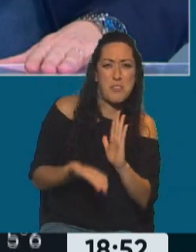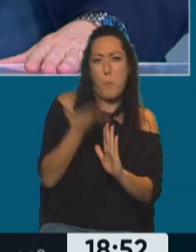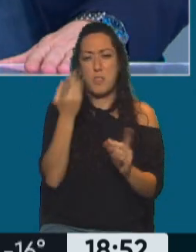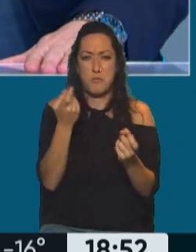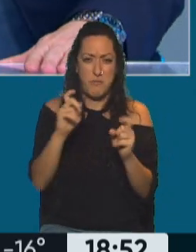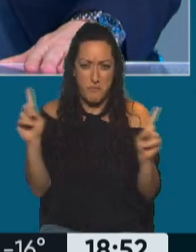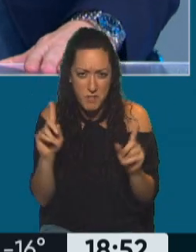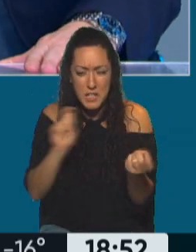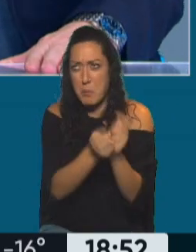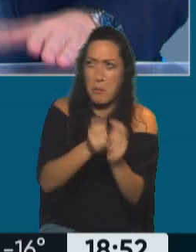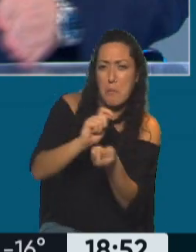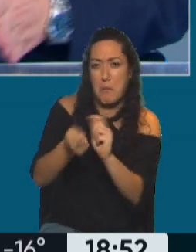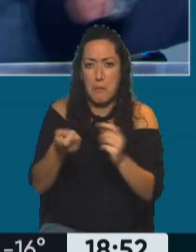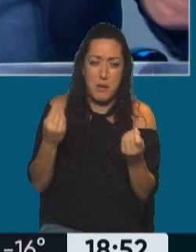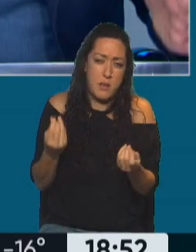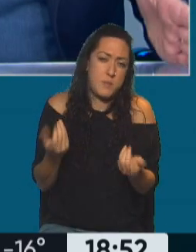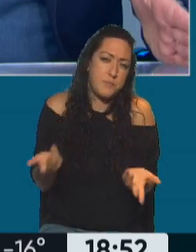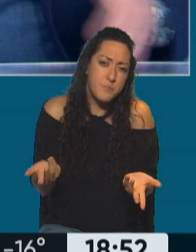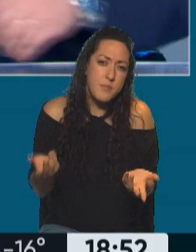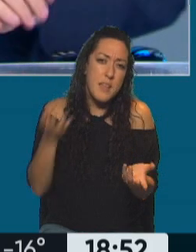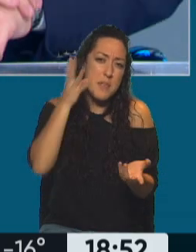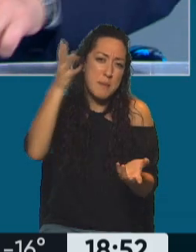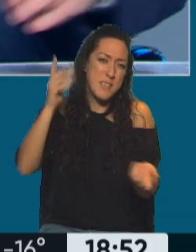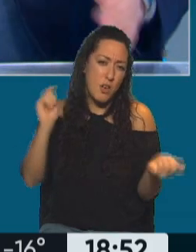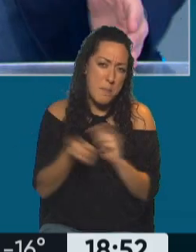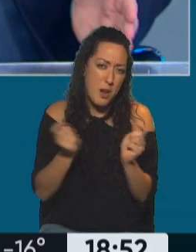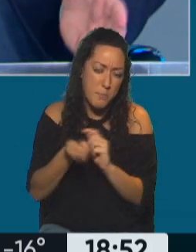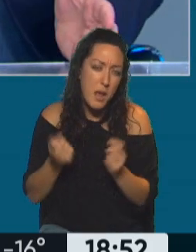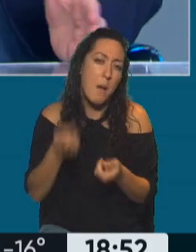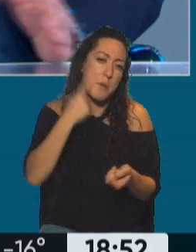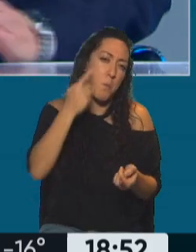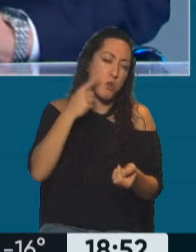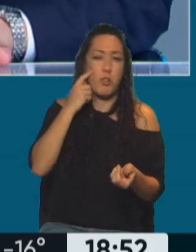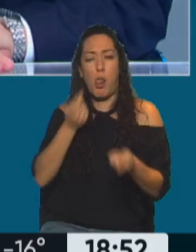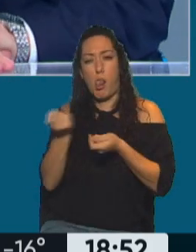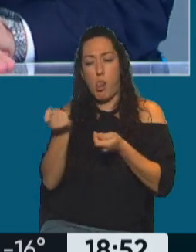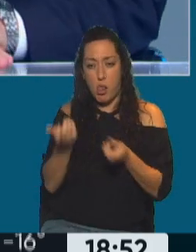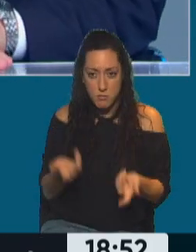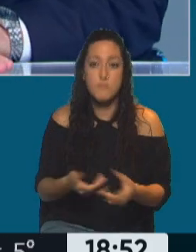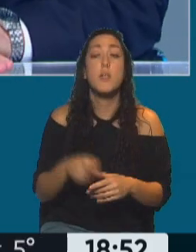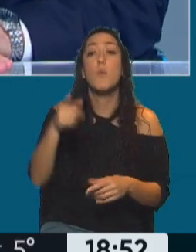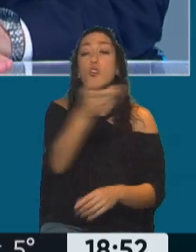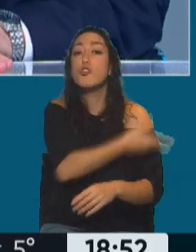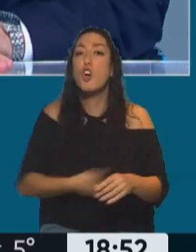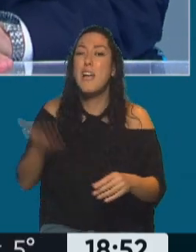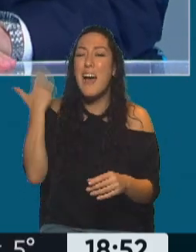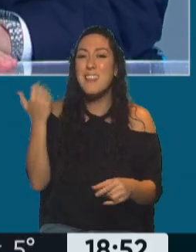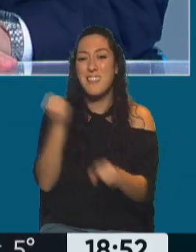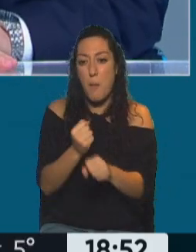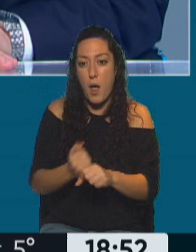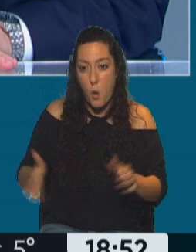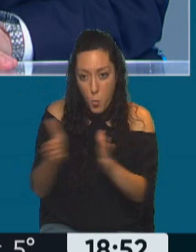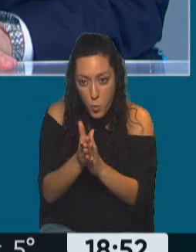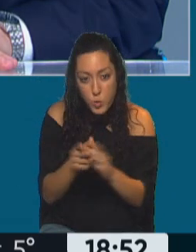algún cambio un poco perdida por abajo pero semejante volatilidad es especulación no somos trabajaste con scioli como fuiste ministro de la